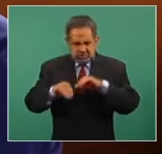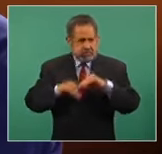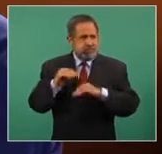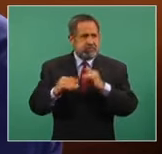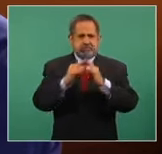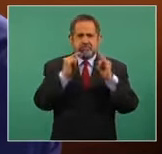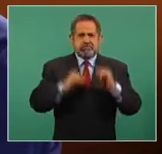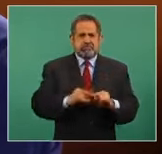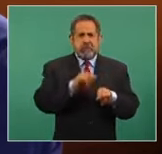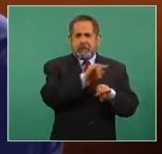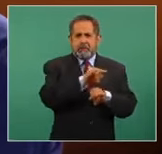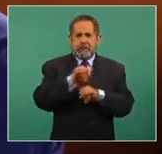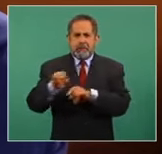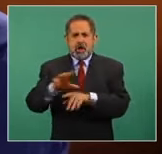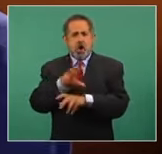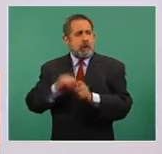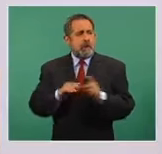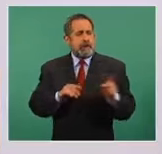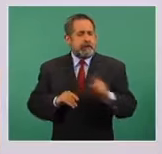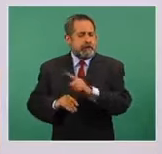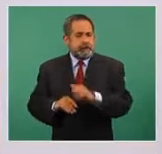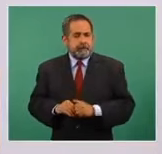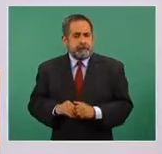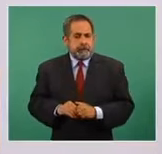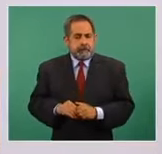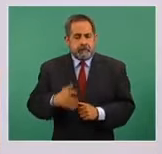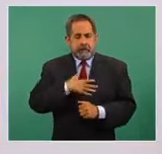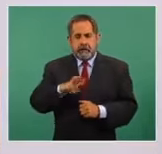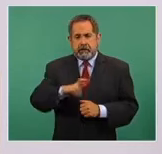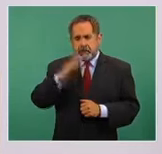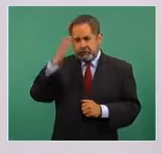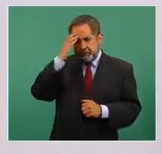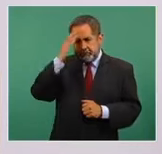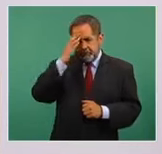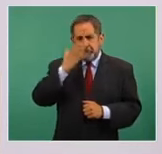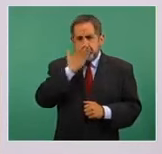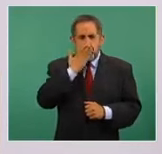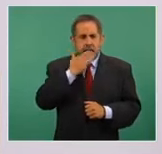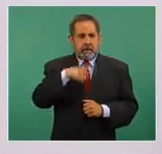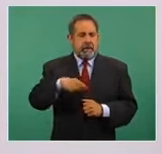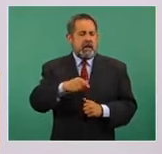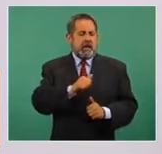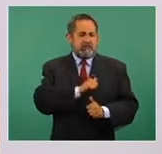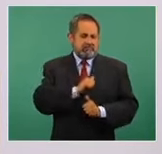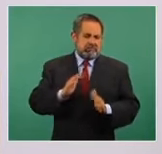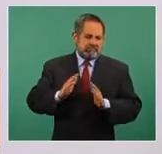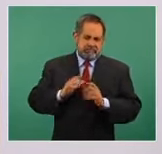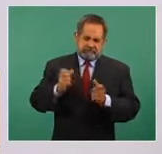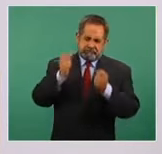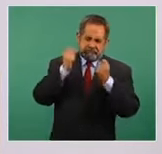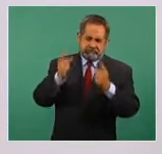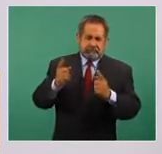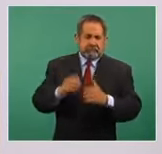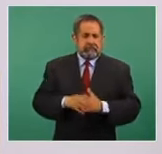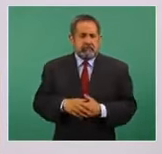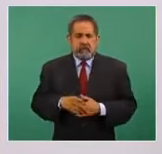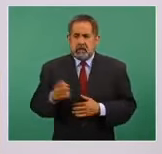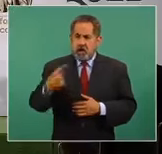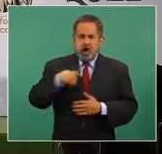Expreso mi reconocimiento sincero y fraterno a las Fuerzas Armadas. Sin la